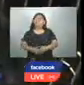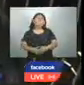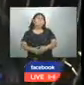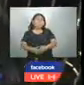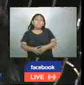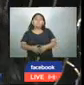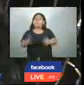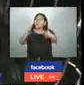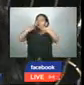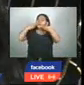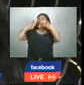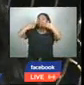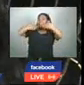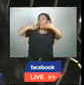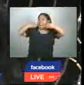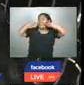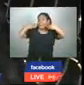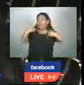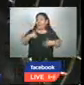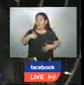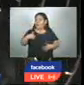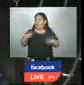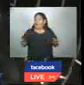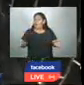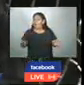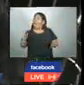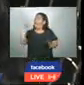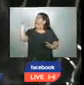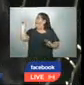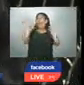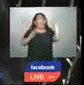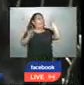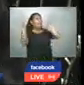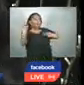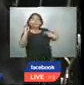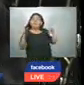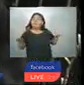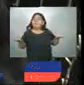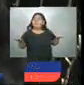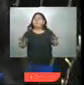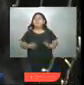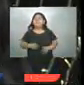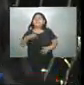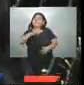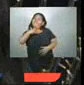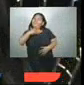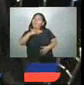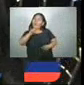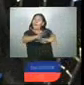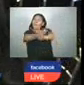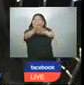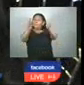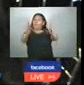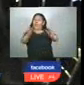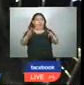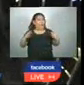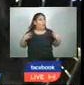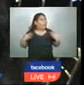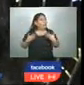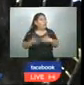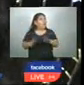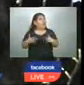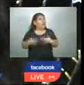me siento feliz, emocionada de ver tantas luces. Me siento en paz, es muy diferente,